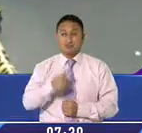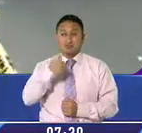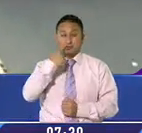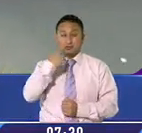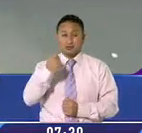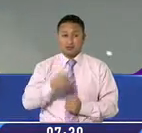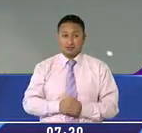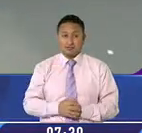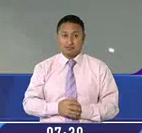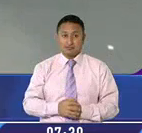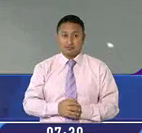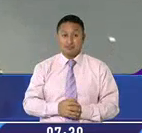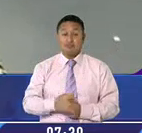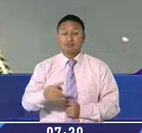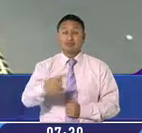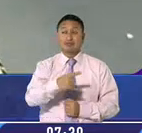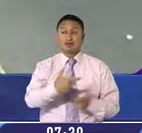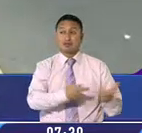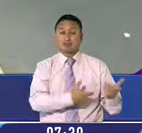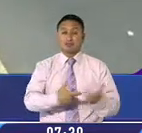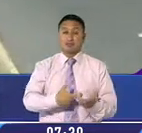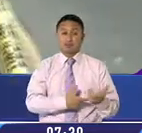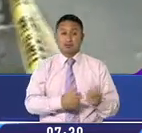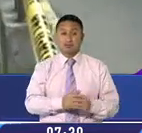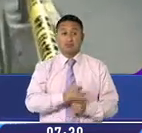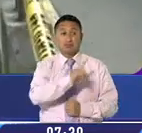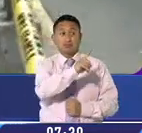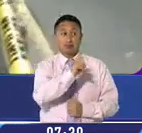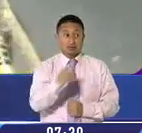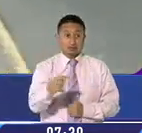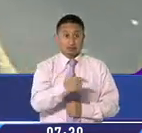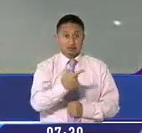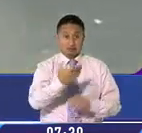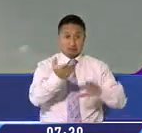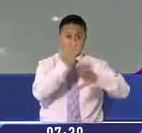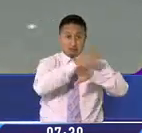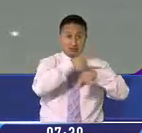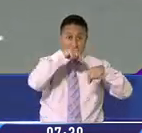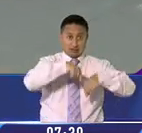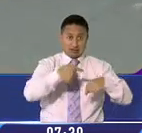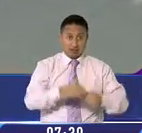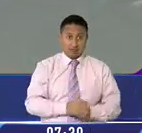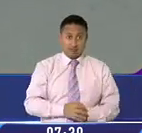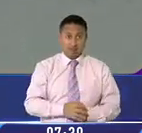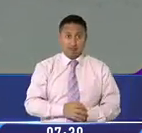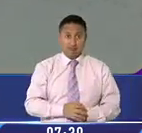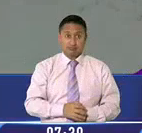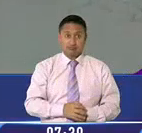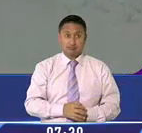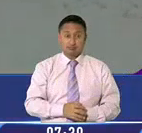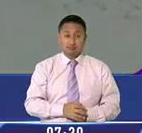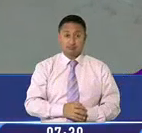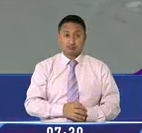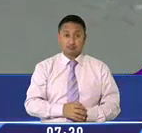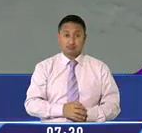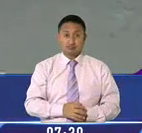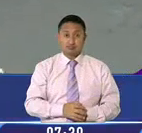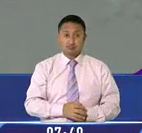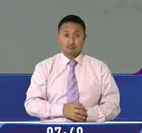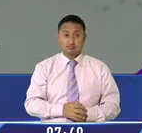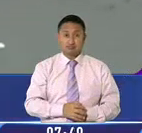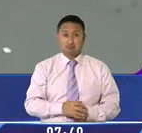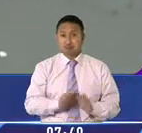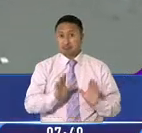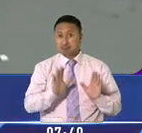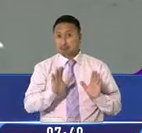con el cuerpo de bomberos, quienes llegaron desde muy temprano para poder hacer el levantamiento del cuerpo. No sé si